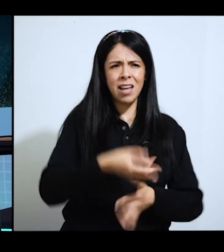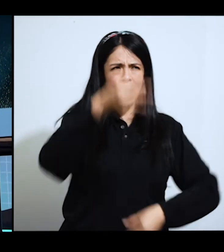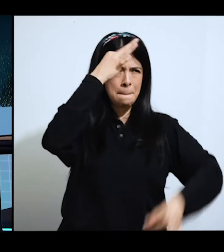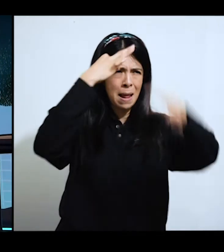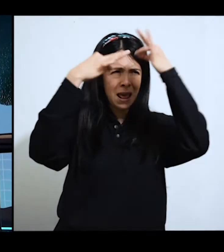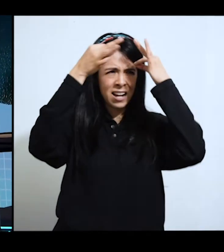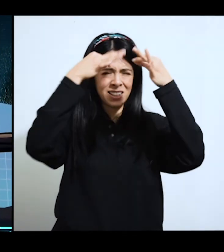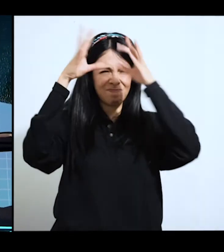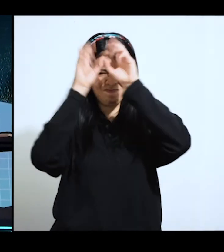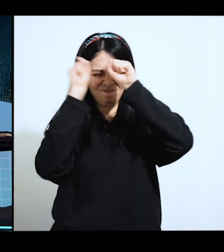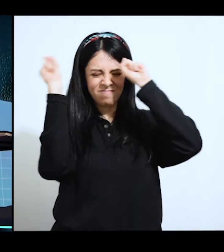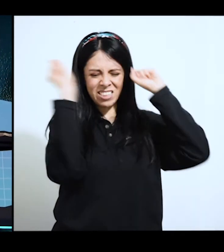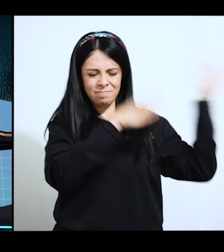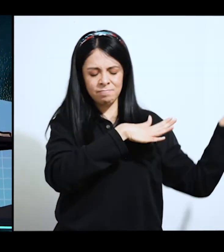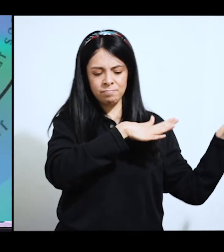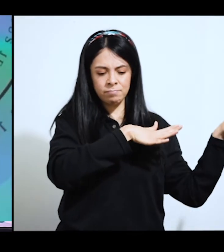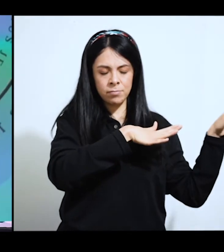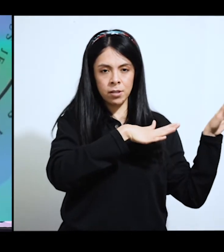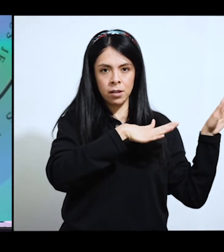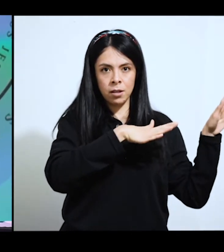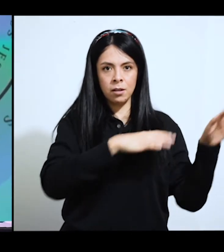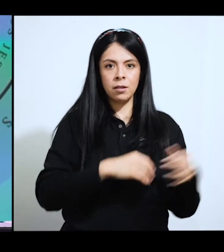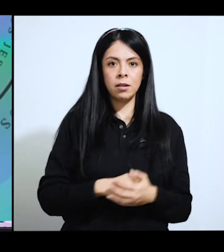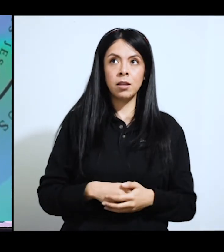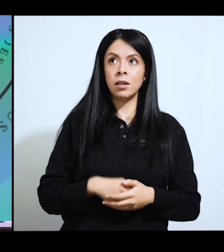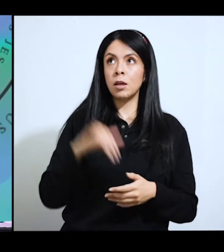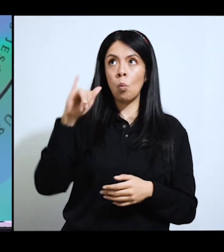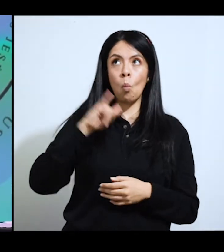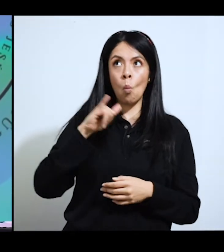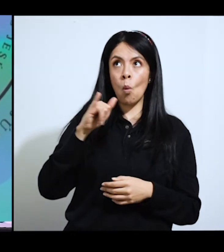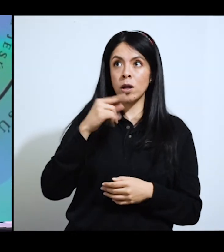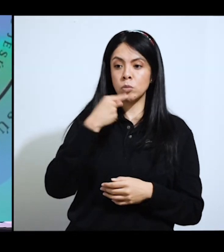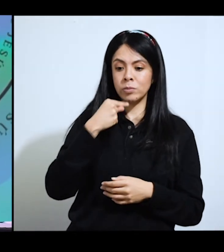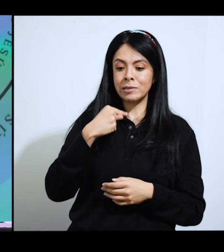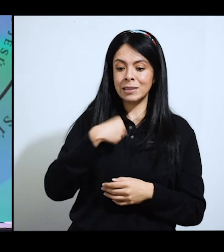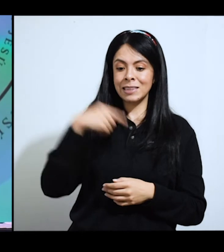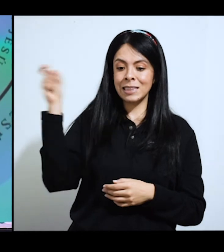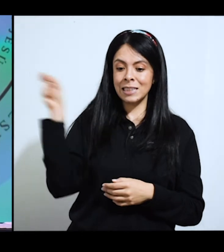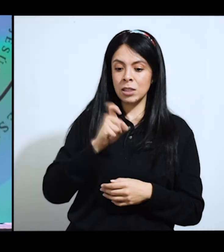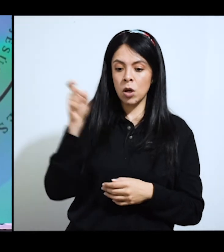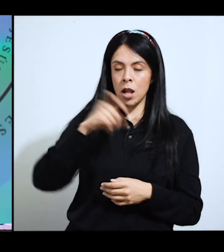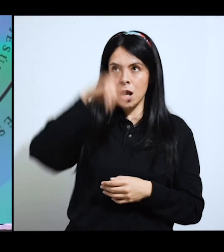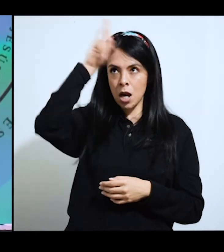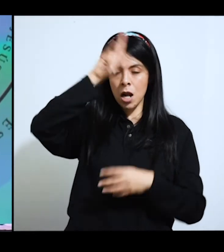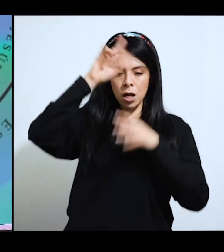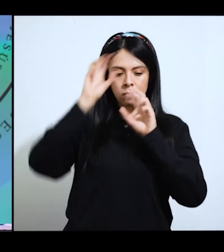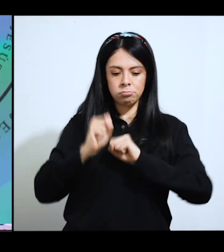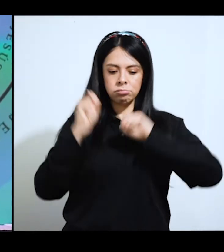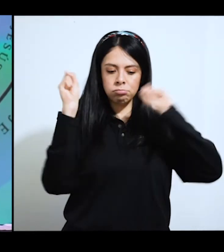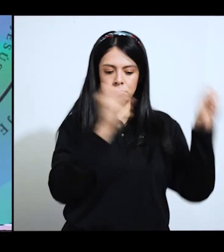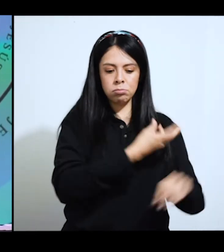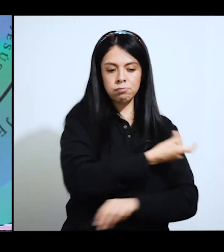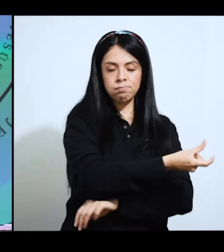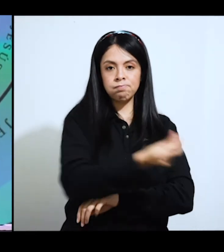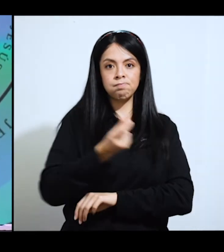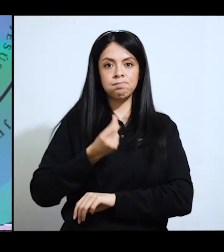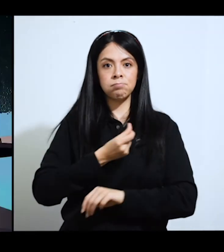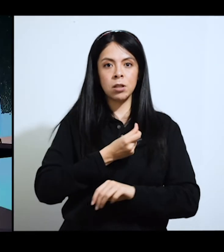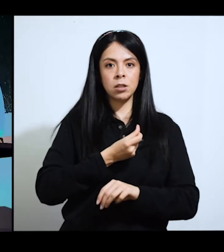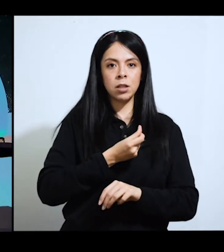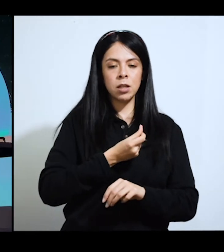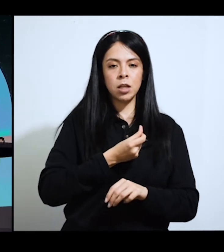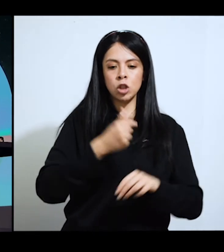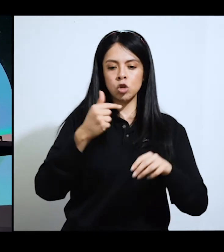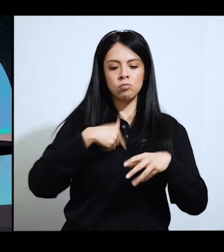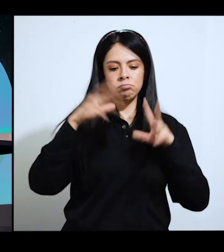Y así como tú me dices que tengo que echar fuera demonios, ahora mismo lo hago. Echo de mi vida todo